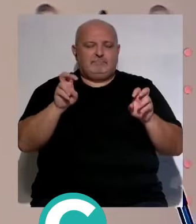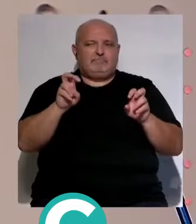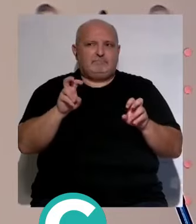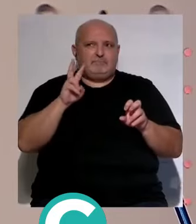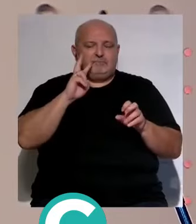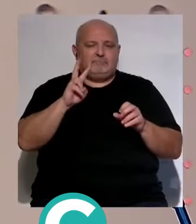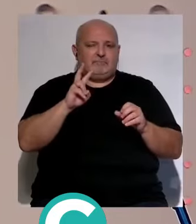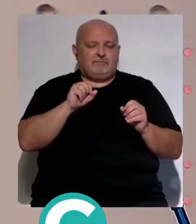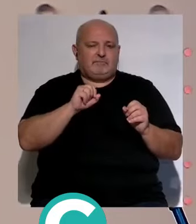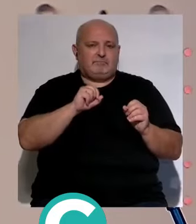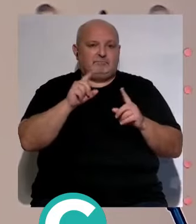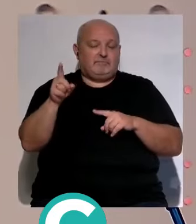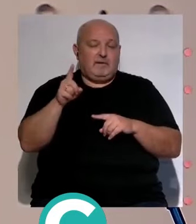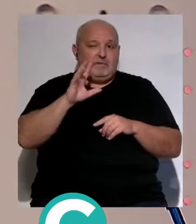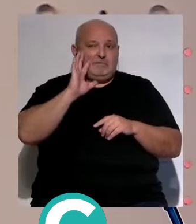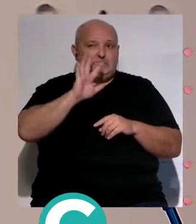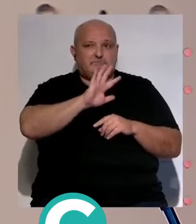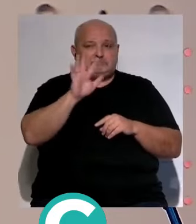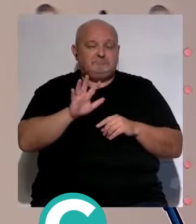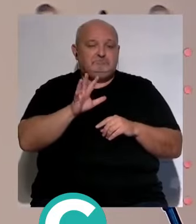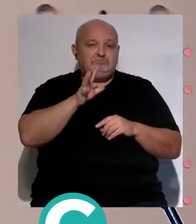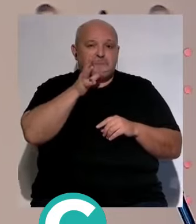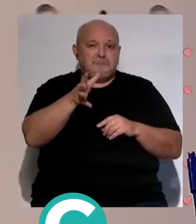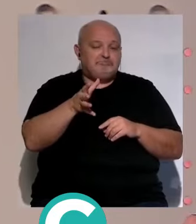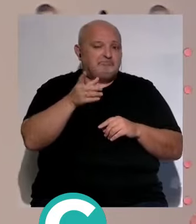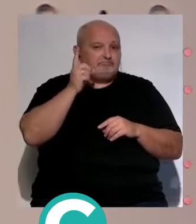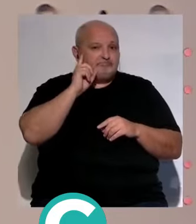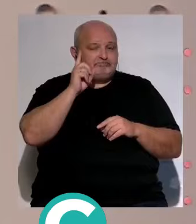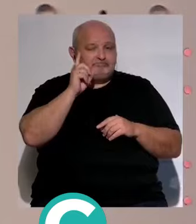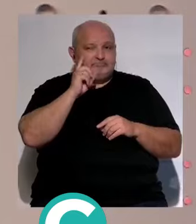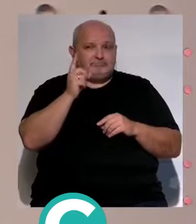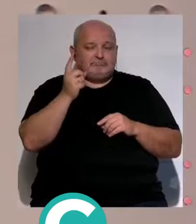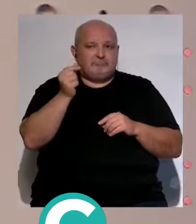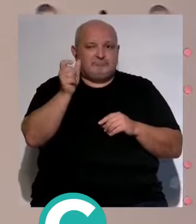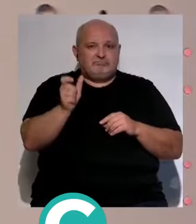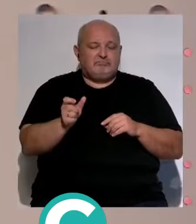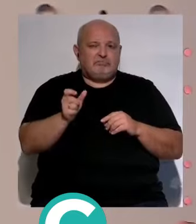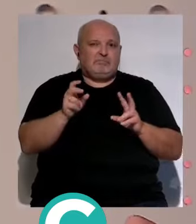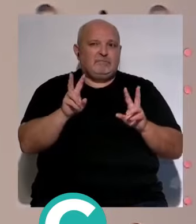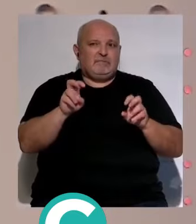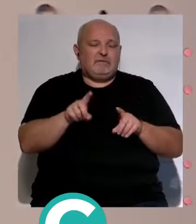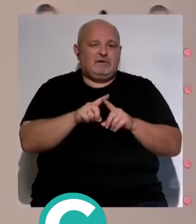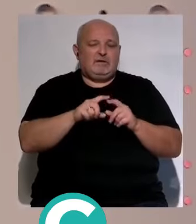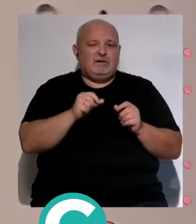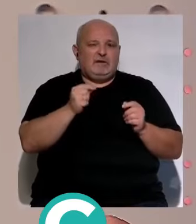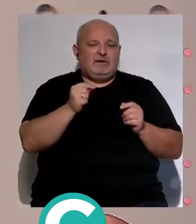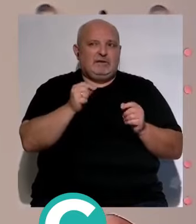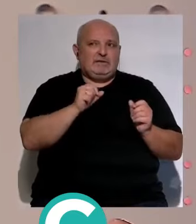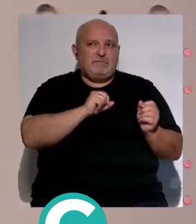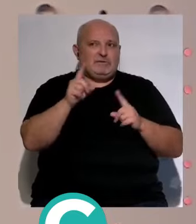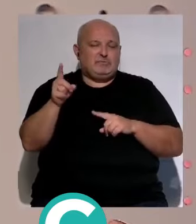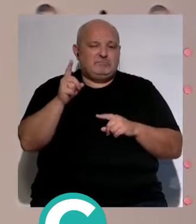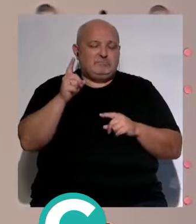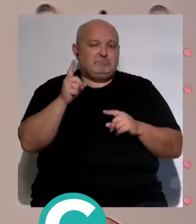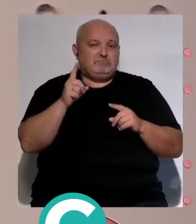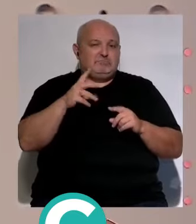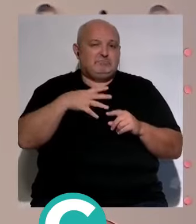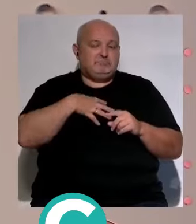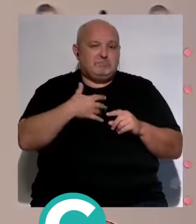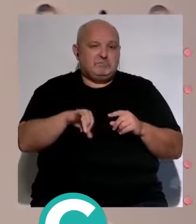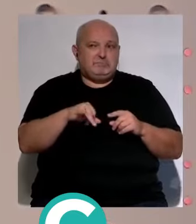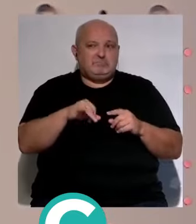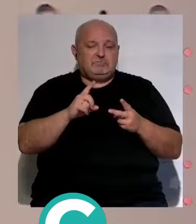haberlo traspasado, porque al parecer no sé exactamente las cifras, ¿no?, que se barajan del traspaso, pero posiblemente entre